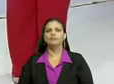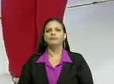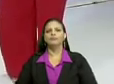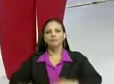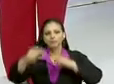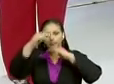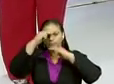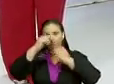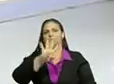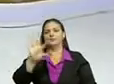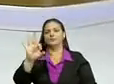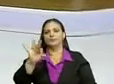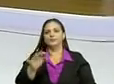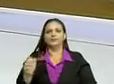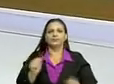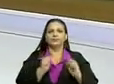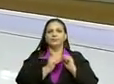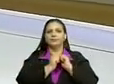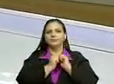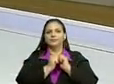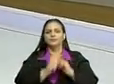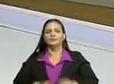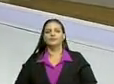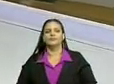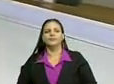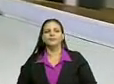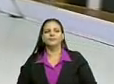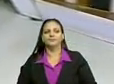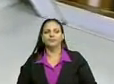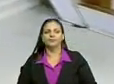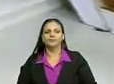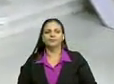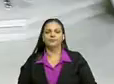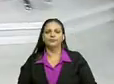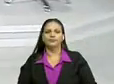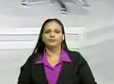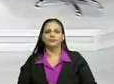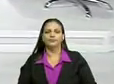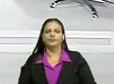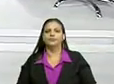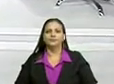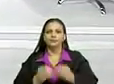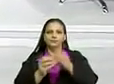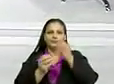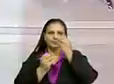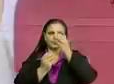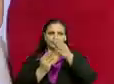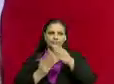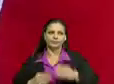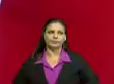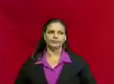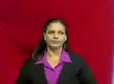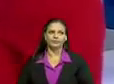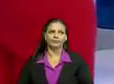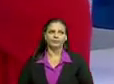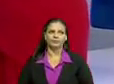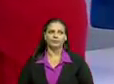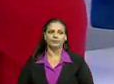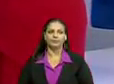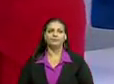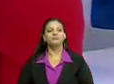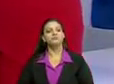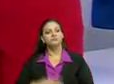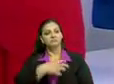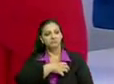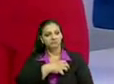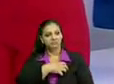¿Sí? Y es que tengo, bueno, que voy a sumarme a Mayra porque ella tiene más información que compartir con nosotros. Felicitaciones por su